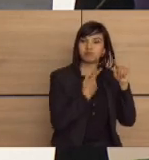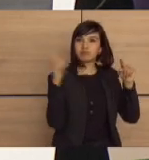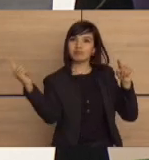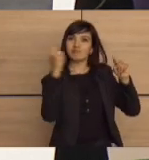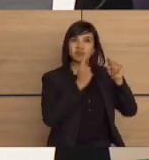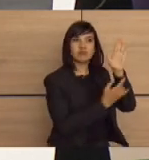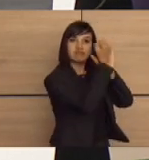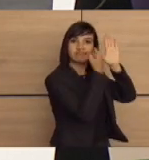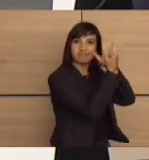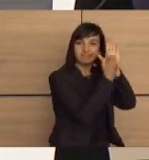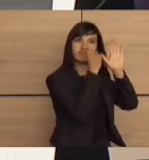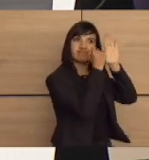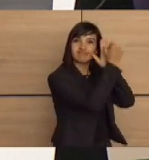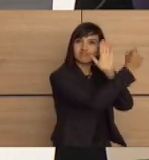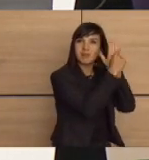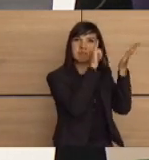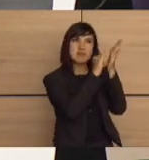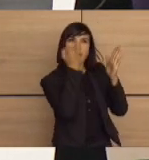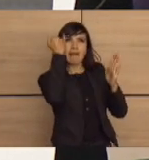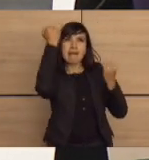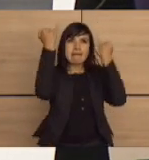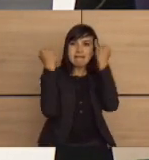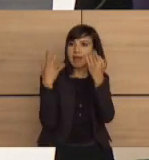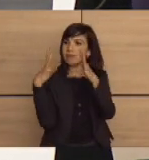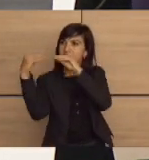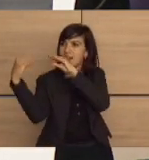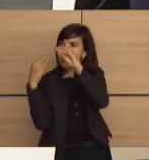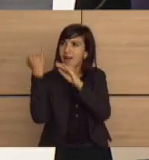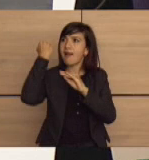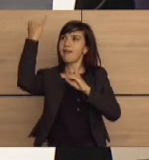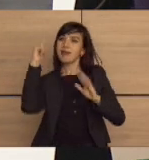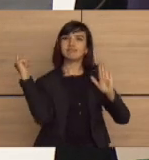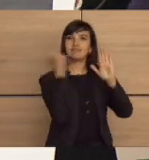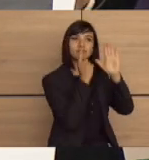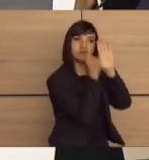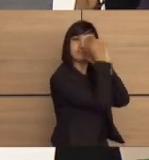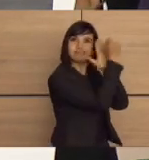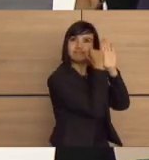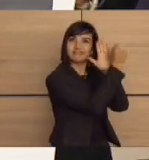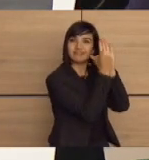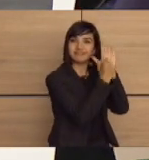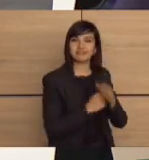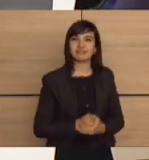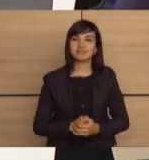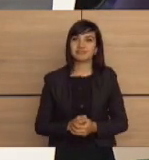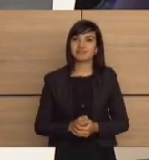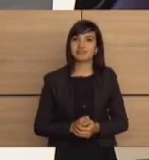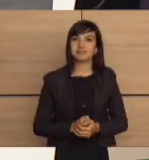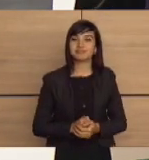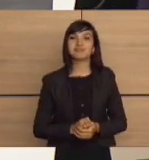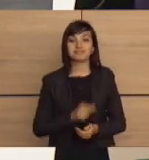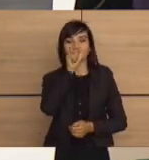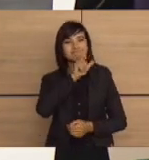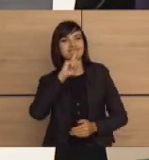nos va a permitir visualizar las ideas, reflexionar precisamente lo que se está discutiendo. Hay una persona